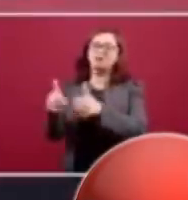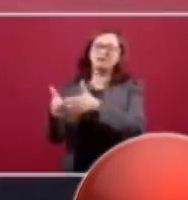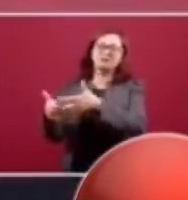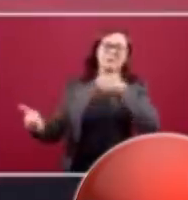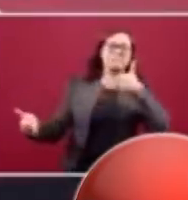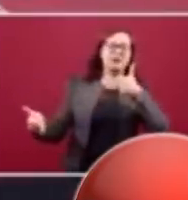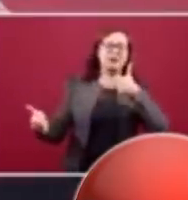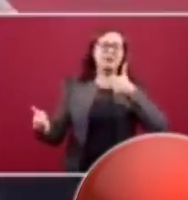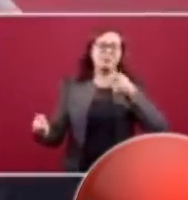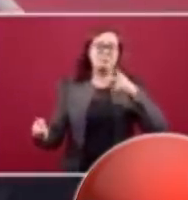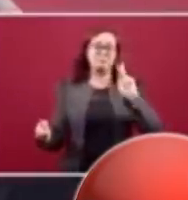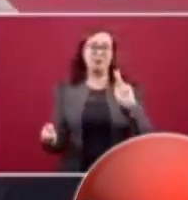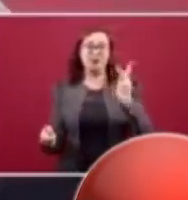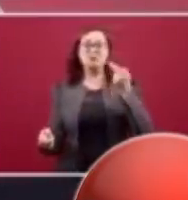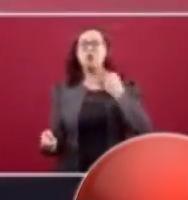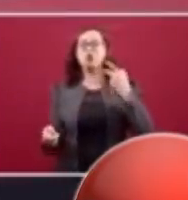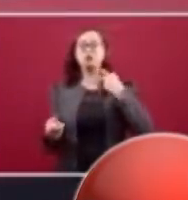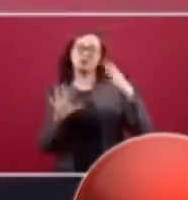del poder.